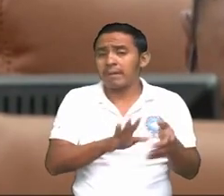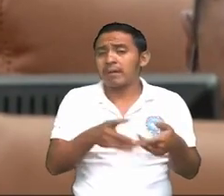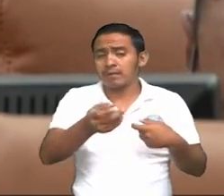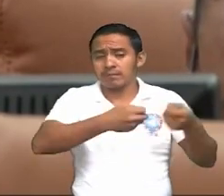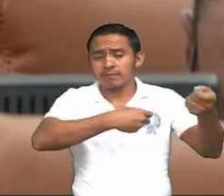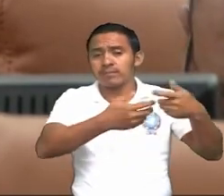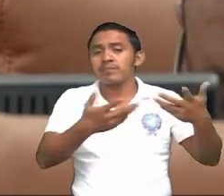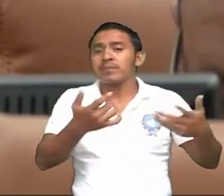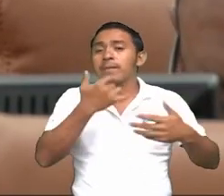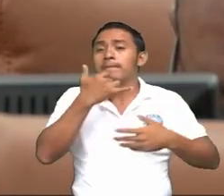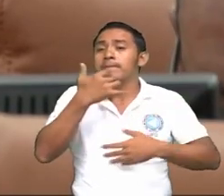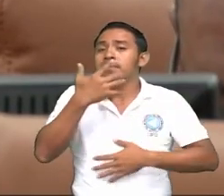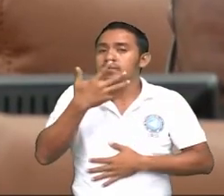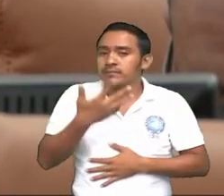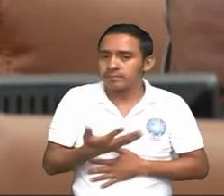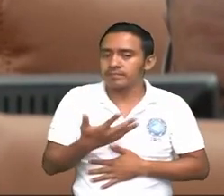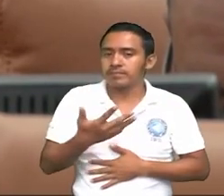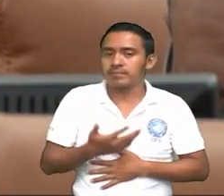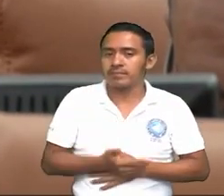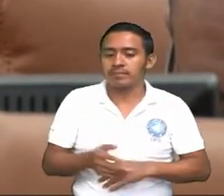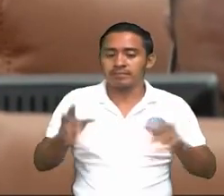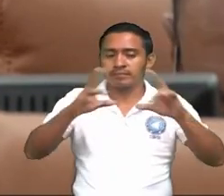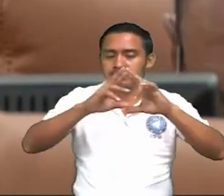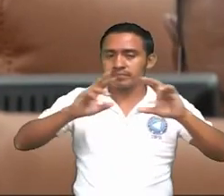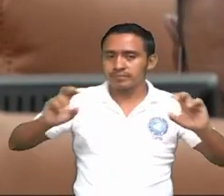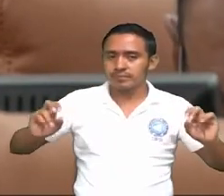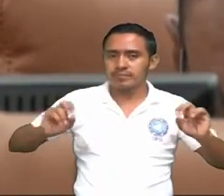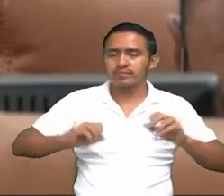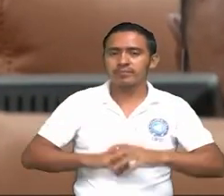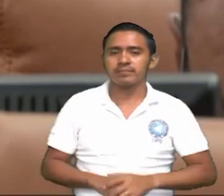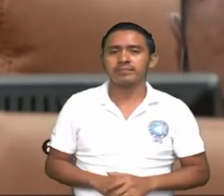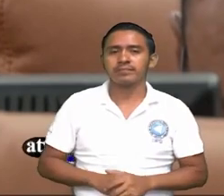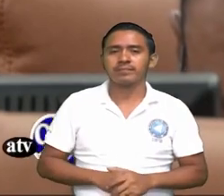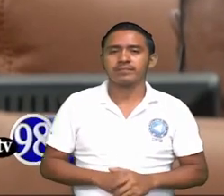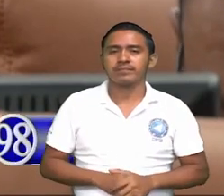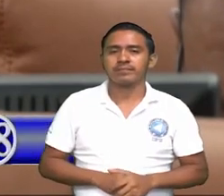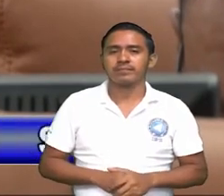Hombre, porque el Estado de la República de Nicaragua